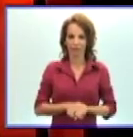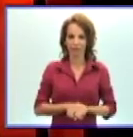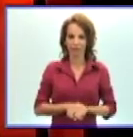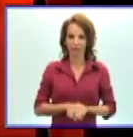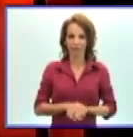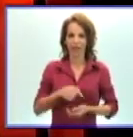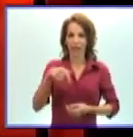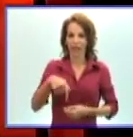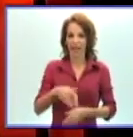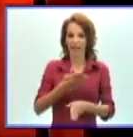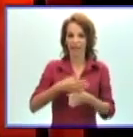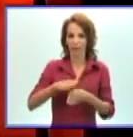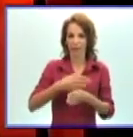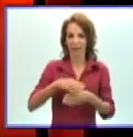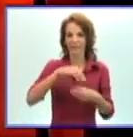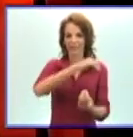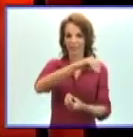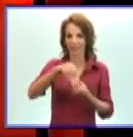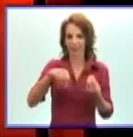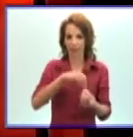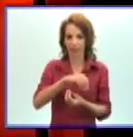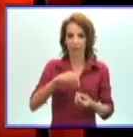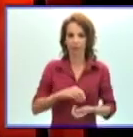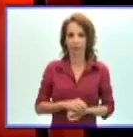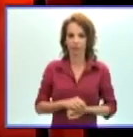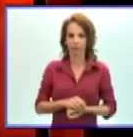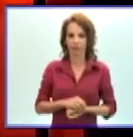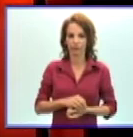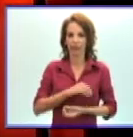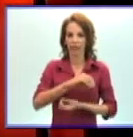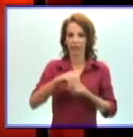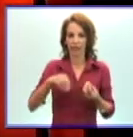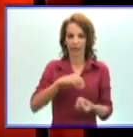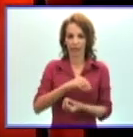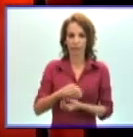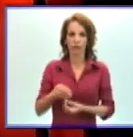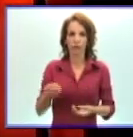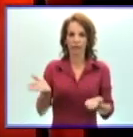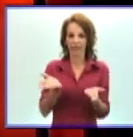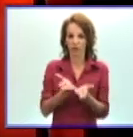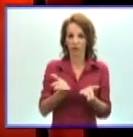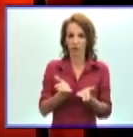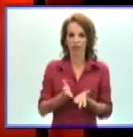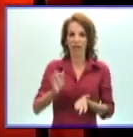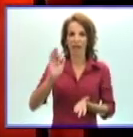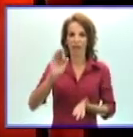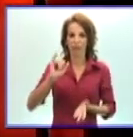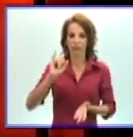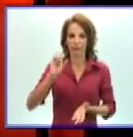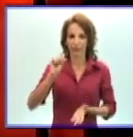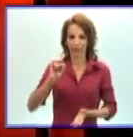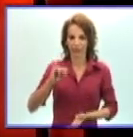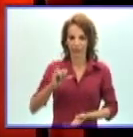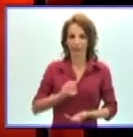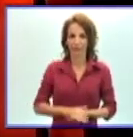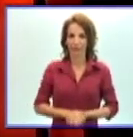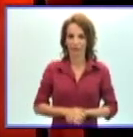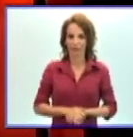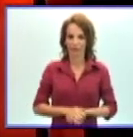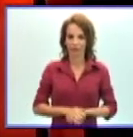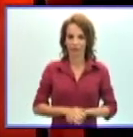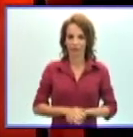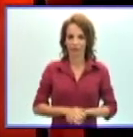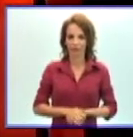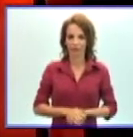cambios, cambios que lo estudia ¿quién? La física, que es una ciencia. Y que a la vez